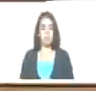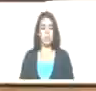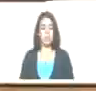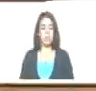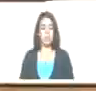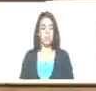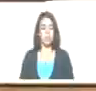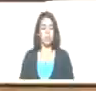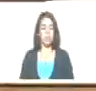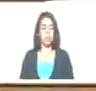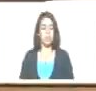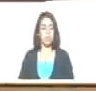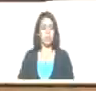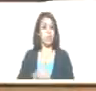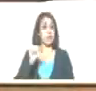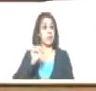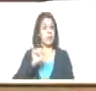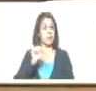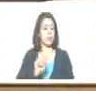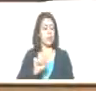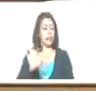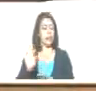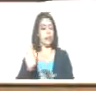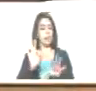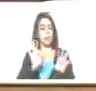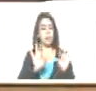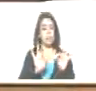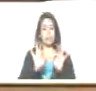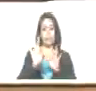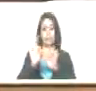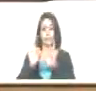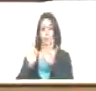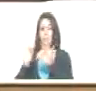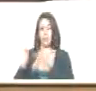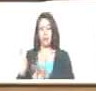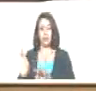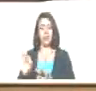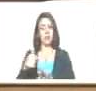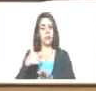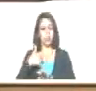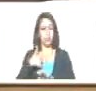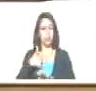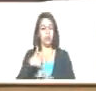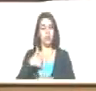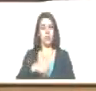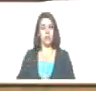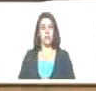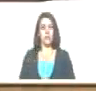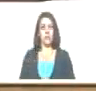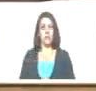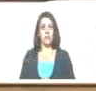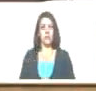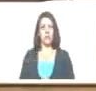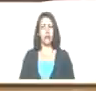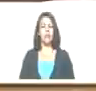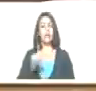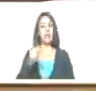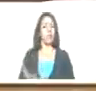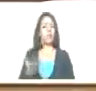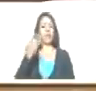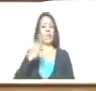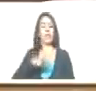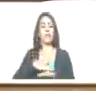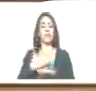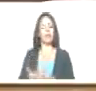porque en eso sí resultan ser muy selectivos. Yo celebro, en verdad, y es un insumo importante, el